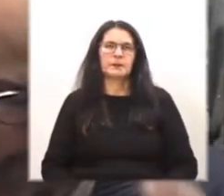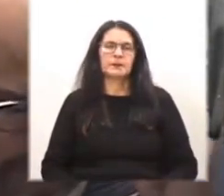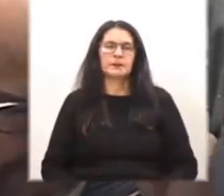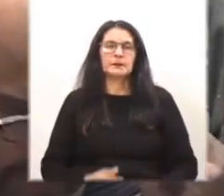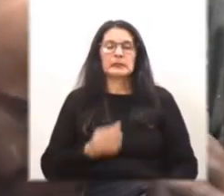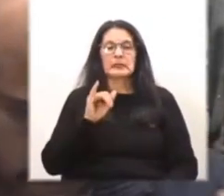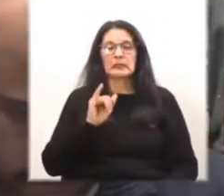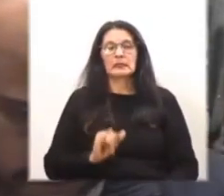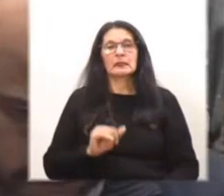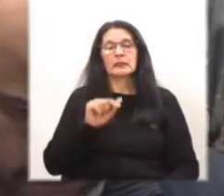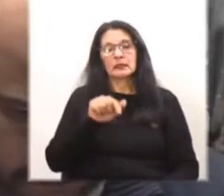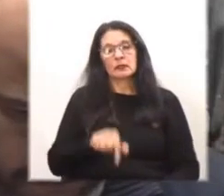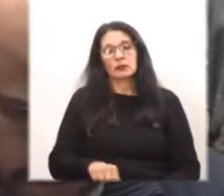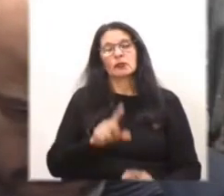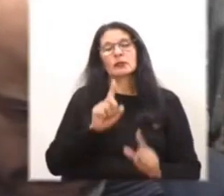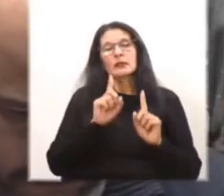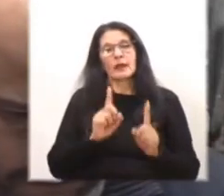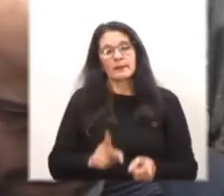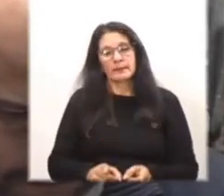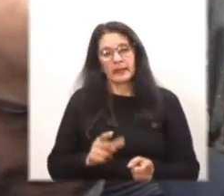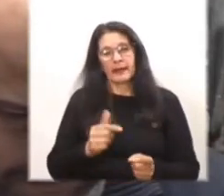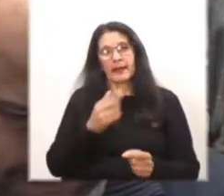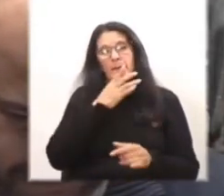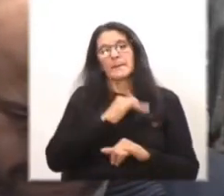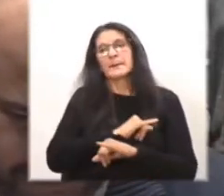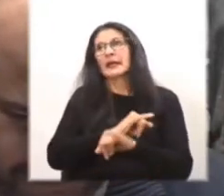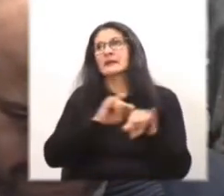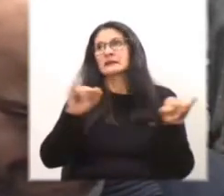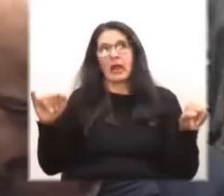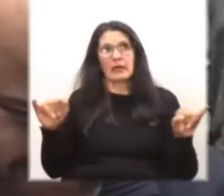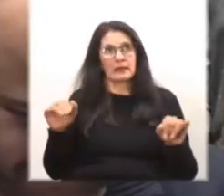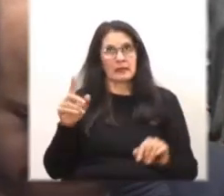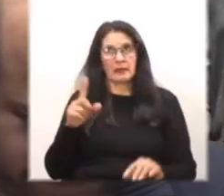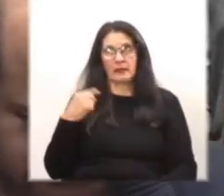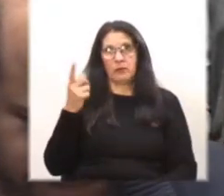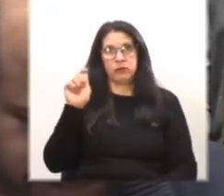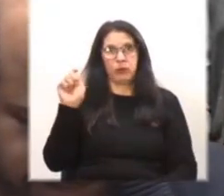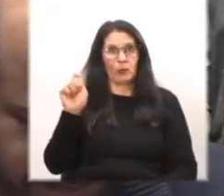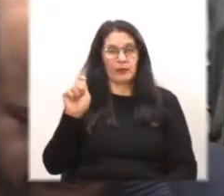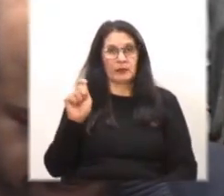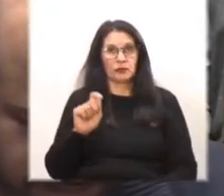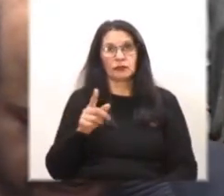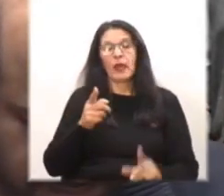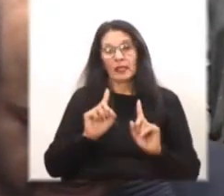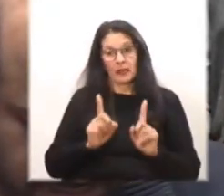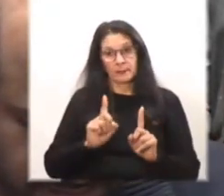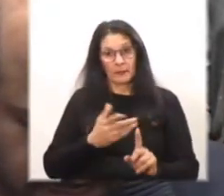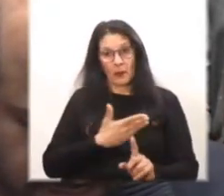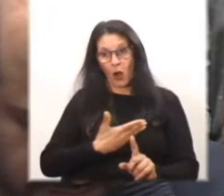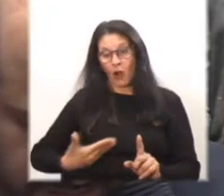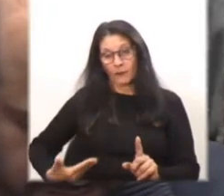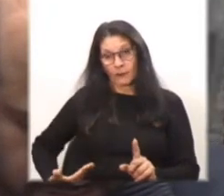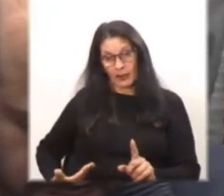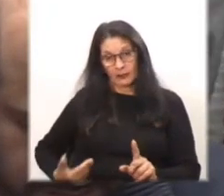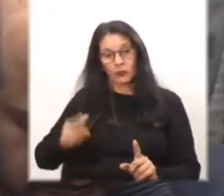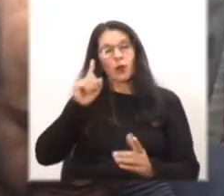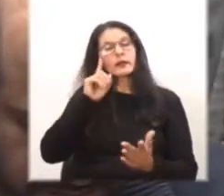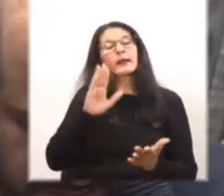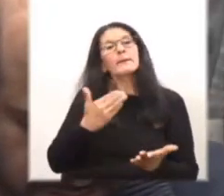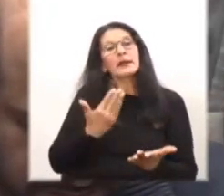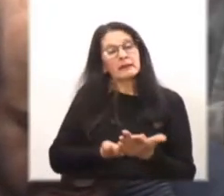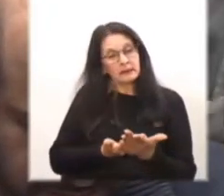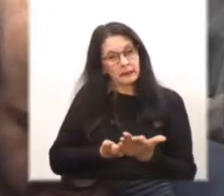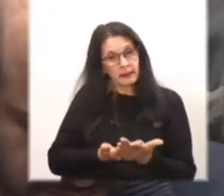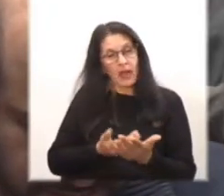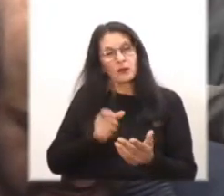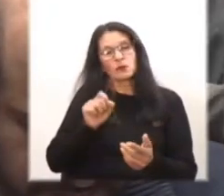Y esto también se ha traducido en mensajes públicos por parte de dirigentes del mismo gobierno que han planteado